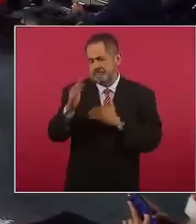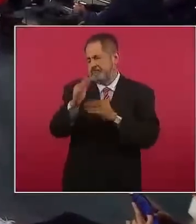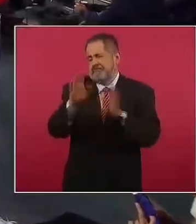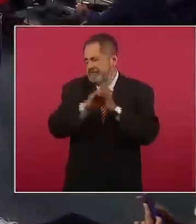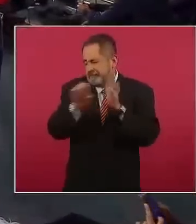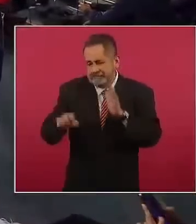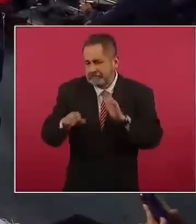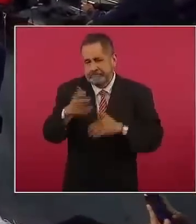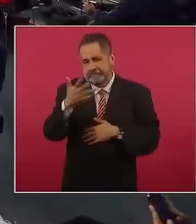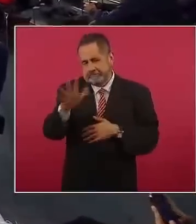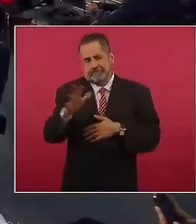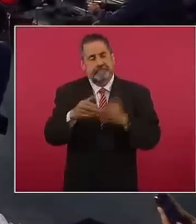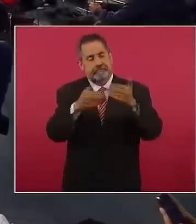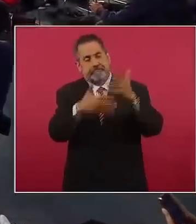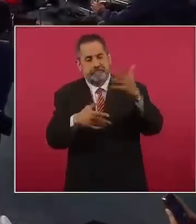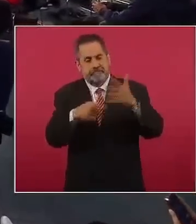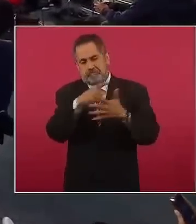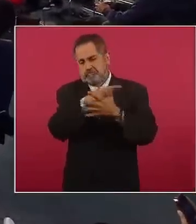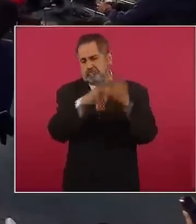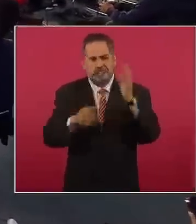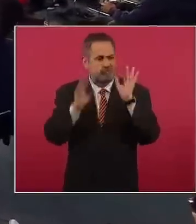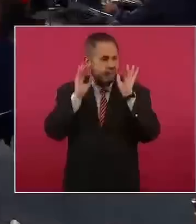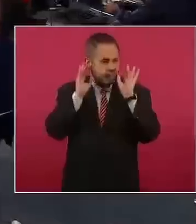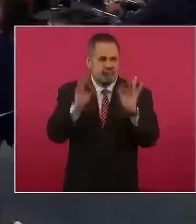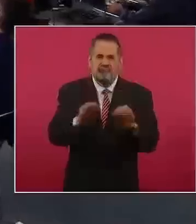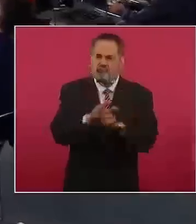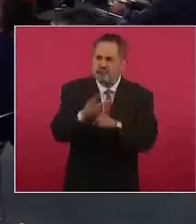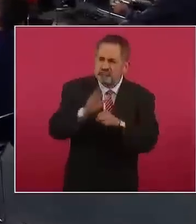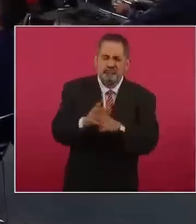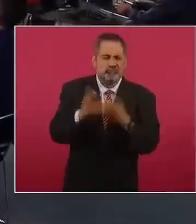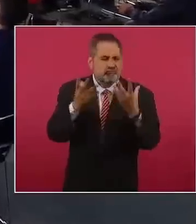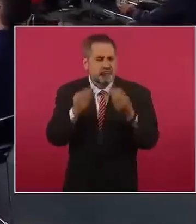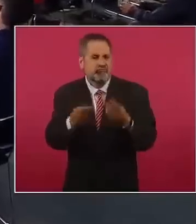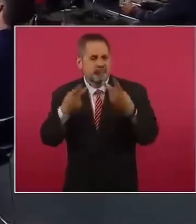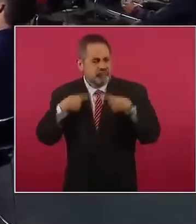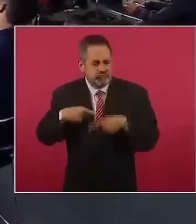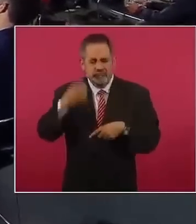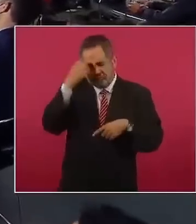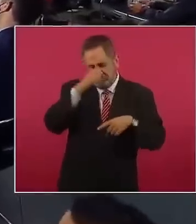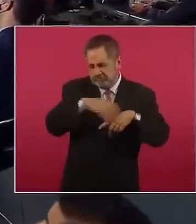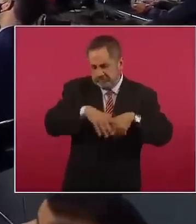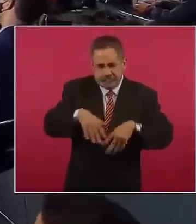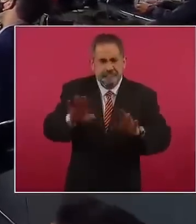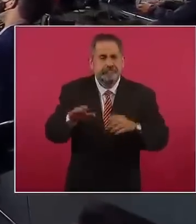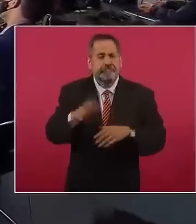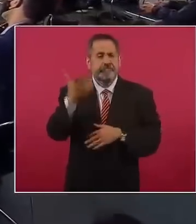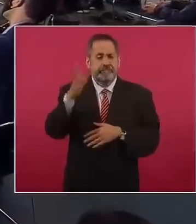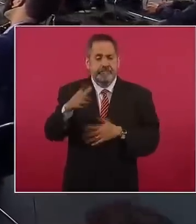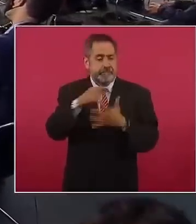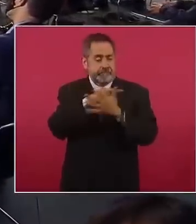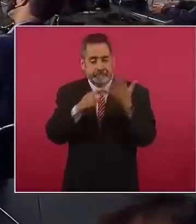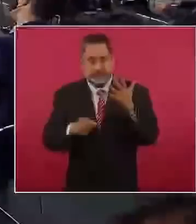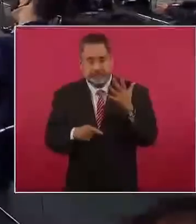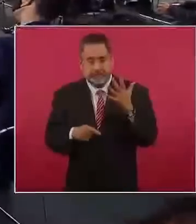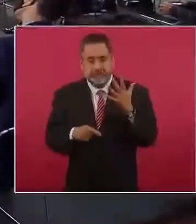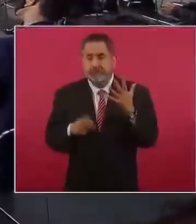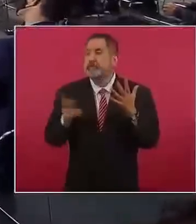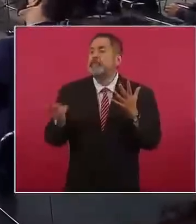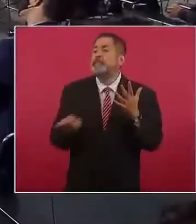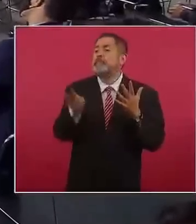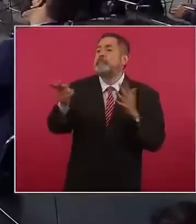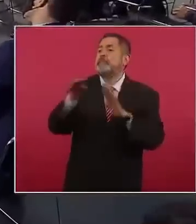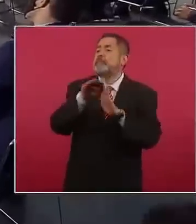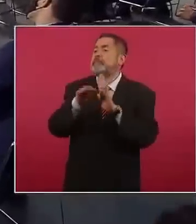porque son más representativos, o si se elige a esos 10 y esos 10 van a la